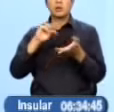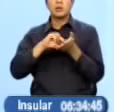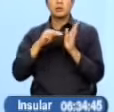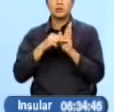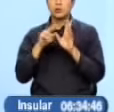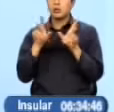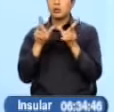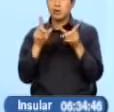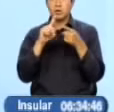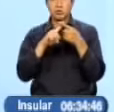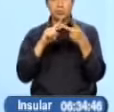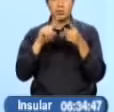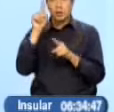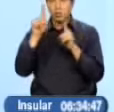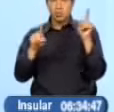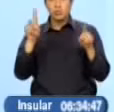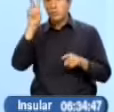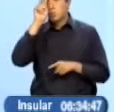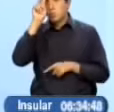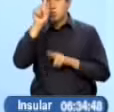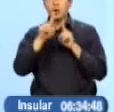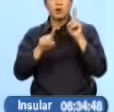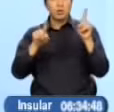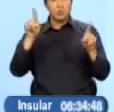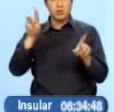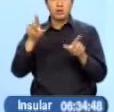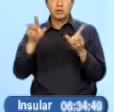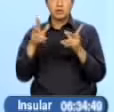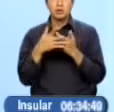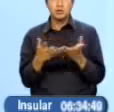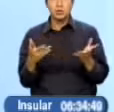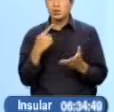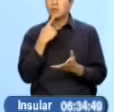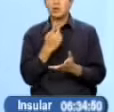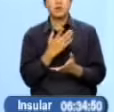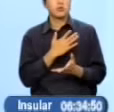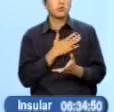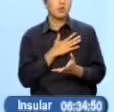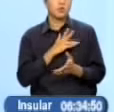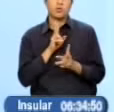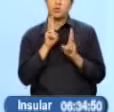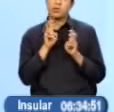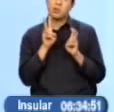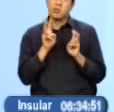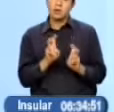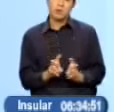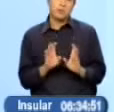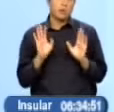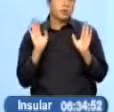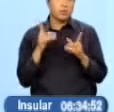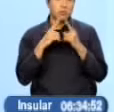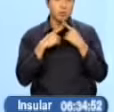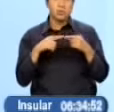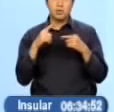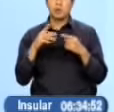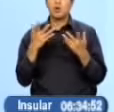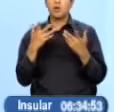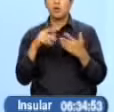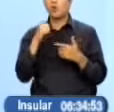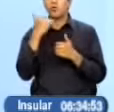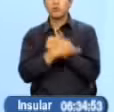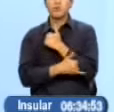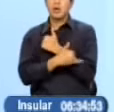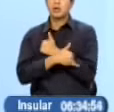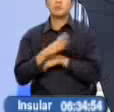especializada porque había una evasión carlos por parte de ciertas radios que se autodefinían especializadas o temáticas por que difundían reggaetón de otros